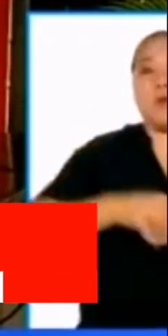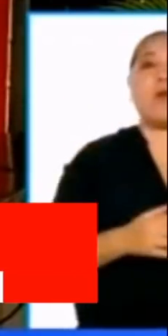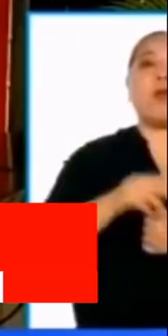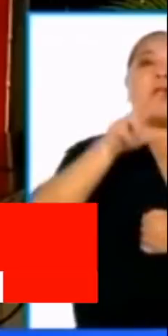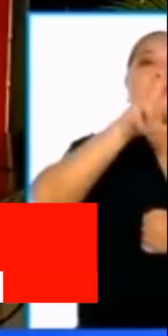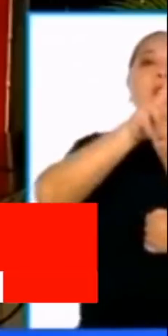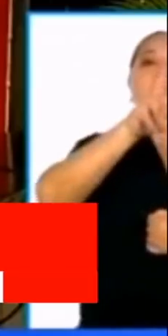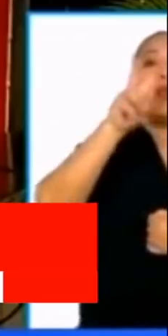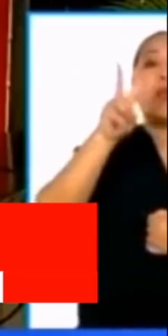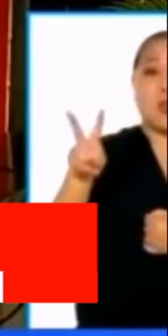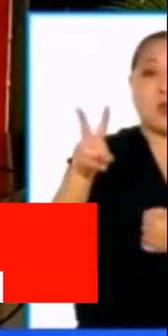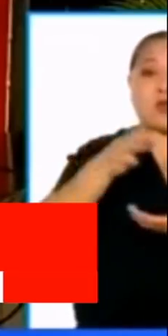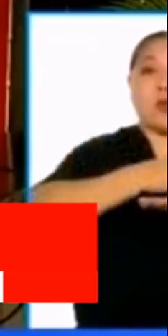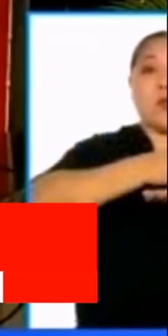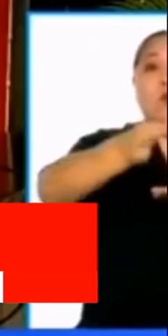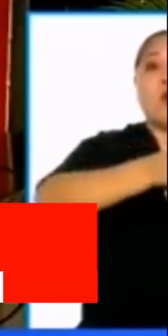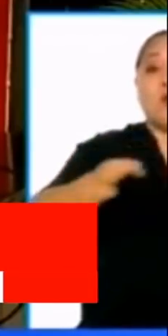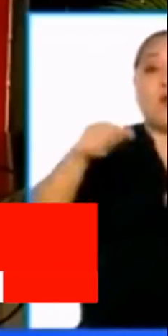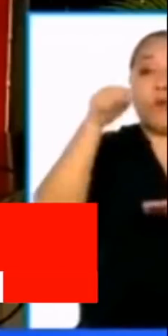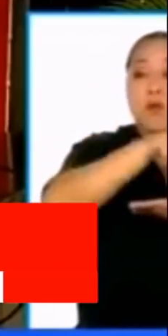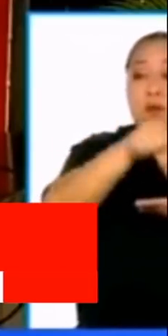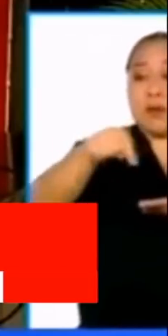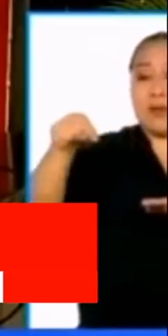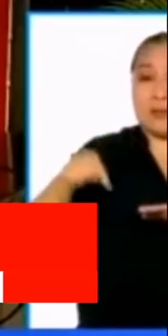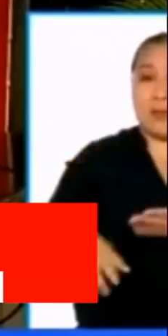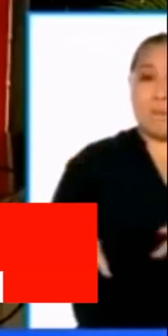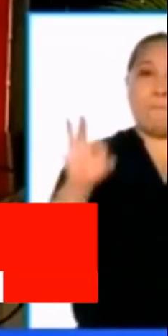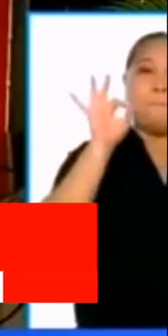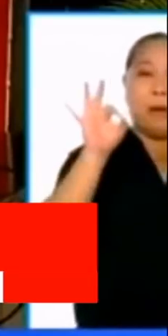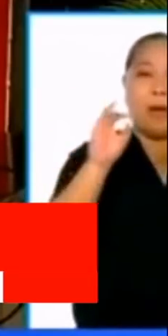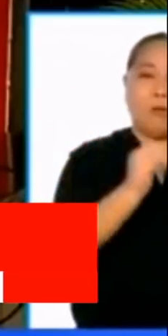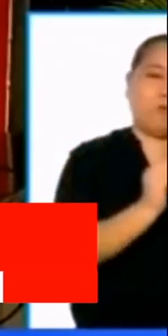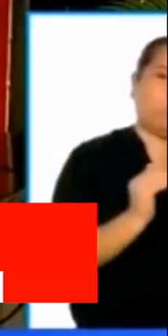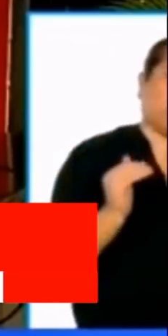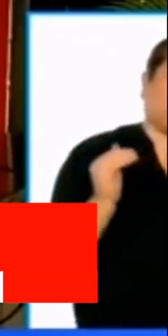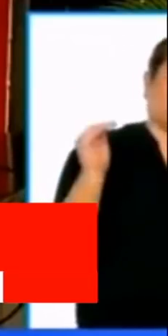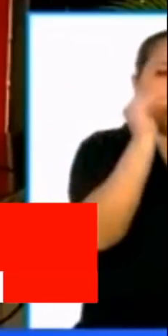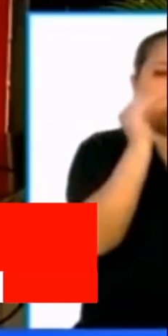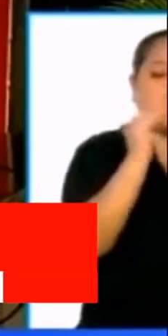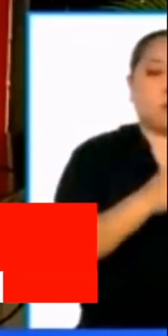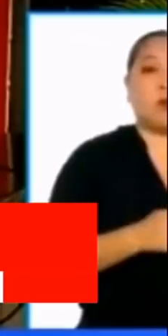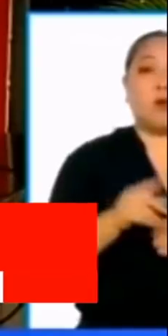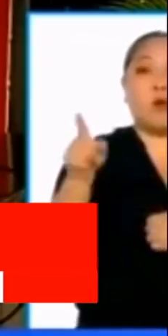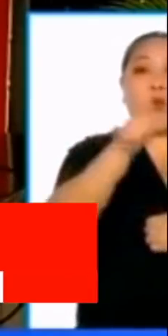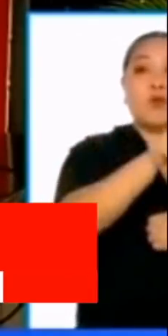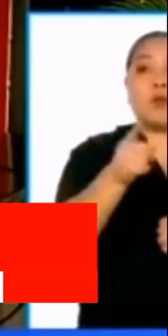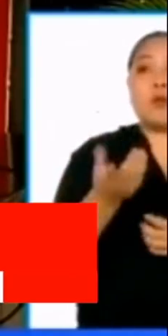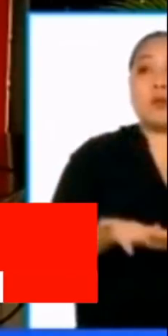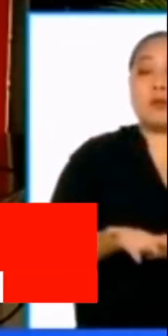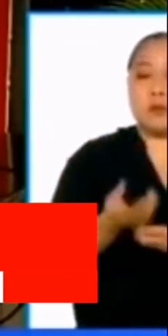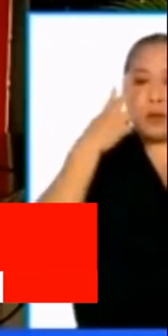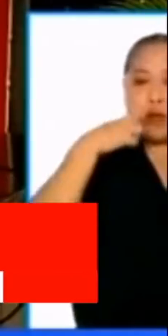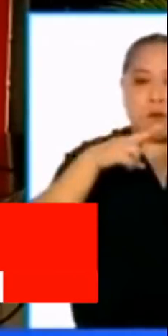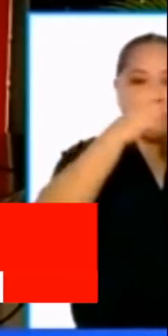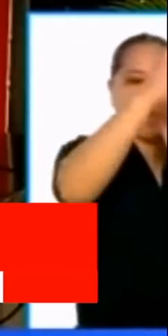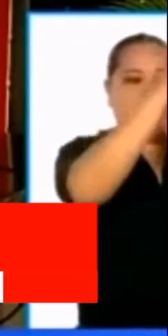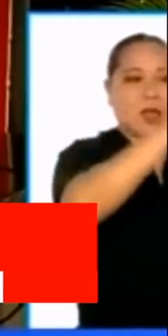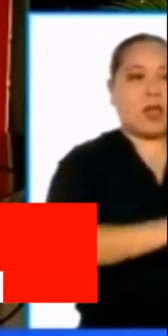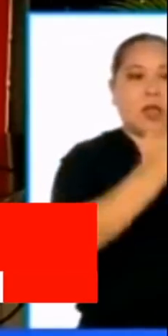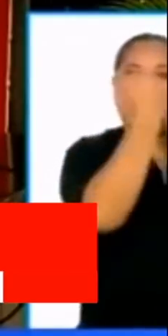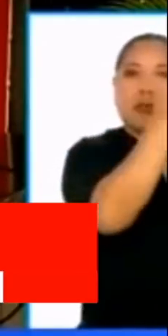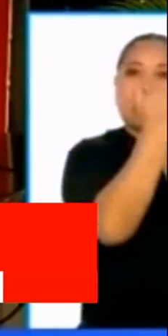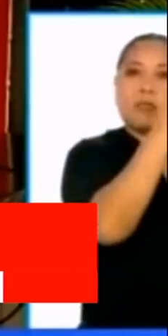existe 32 provincias en situación de riesgo extremo. Ustedes van a recibir